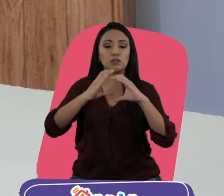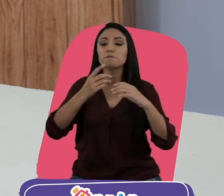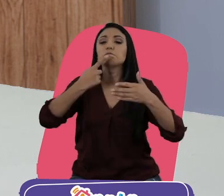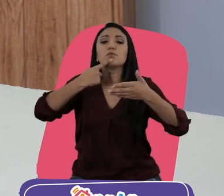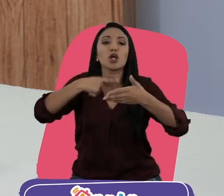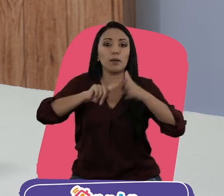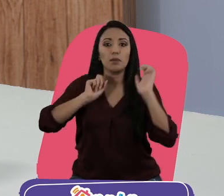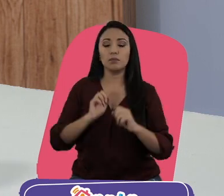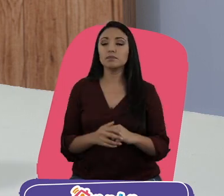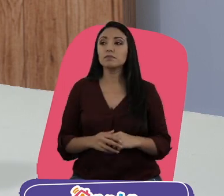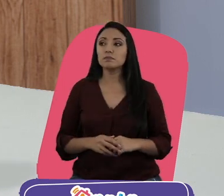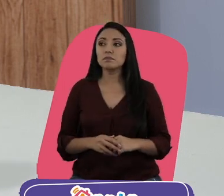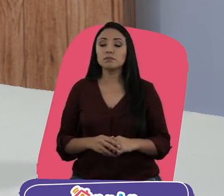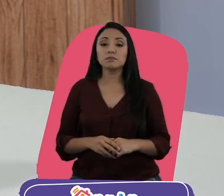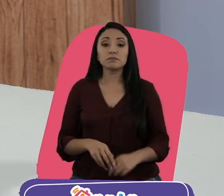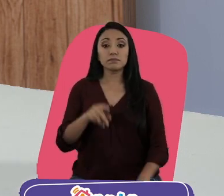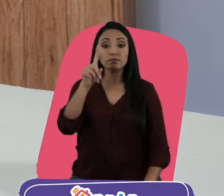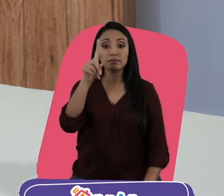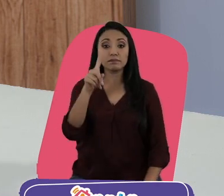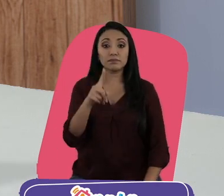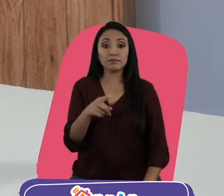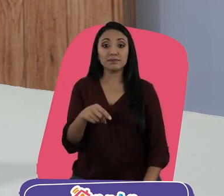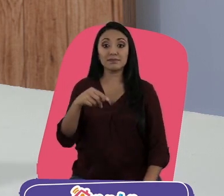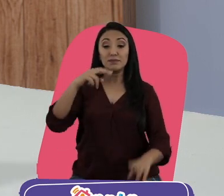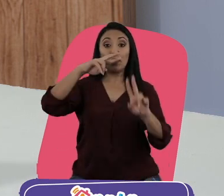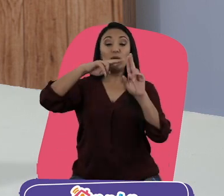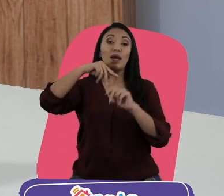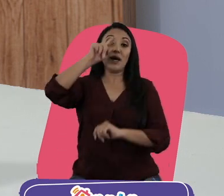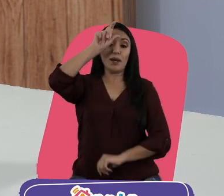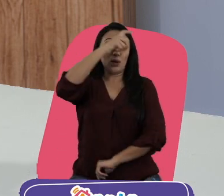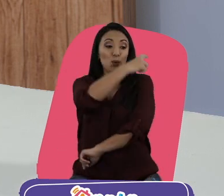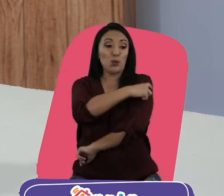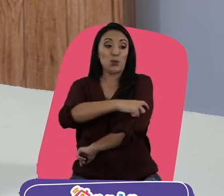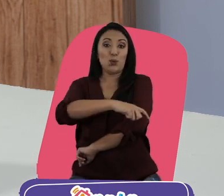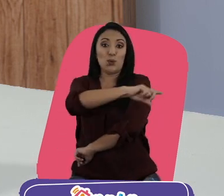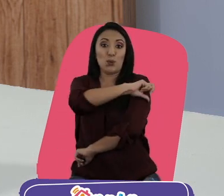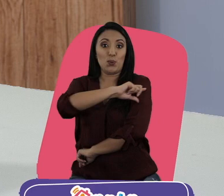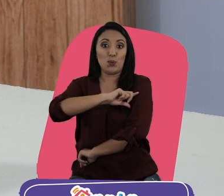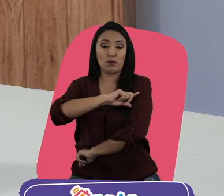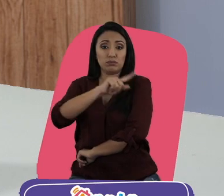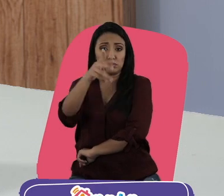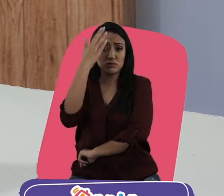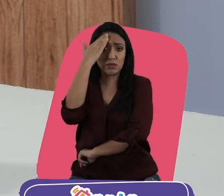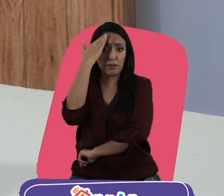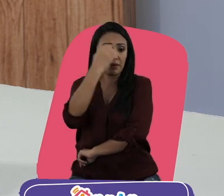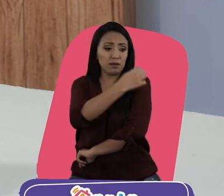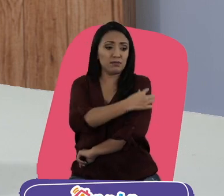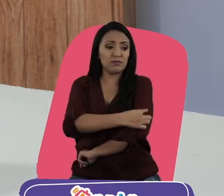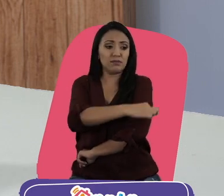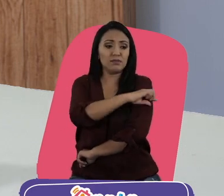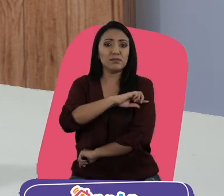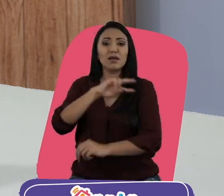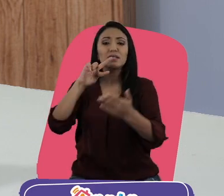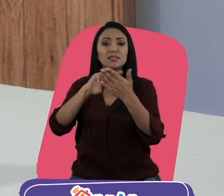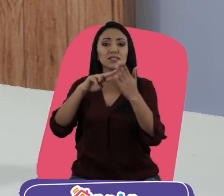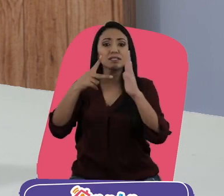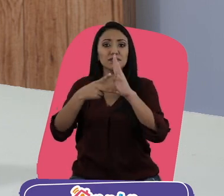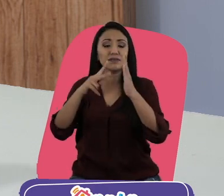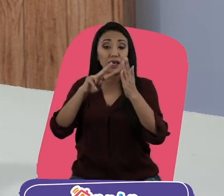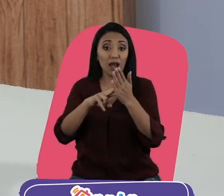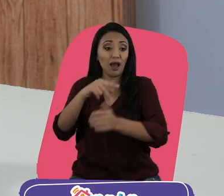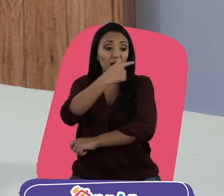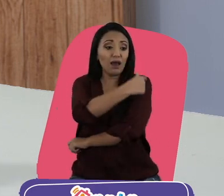ejemplo, el icono de la Cruz Roja Internacional, que todos conocemos. Sí lo identificas,